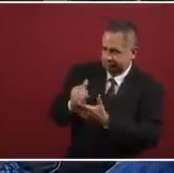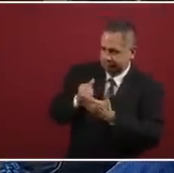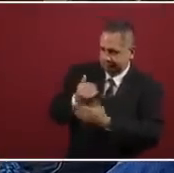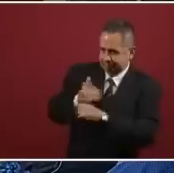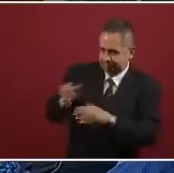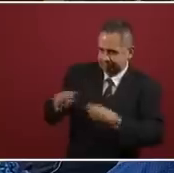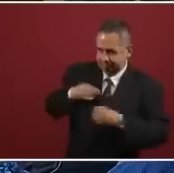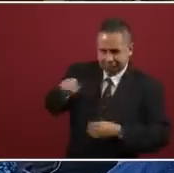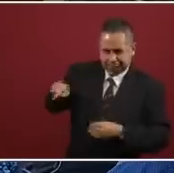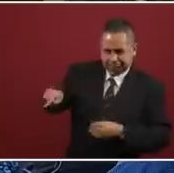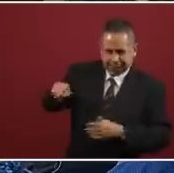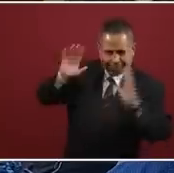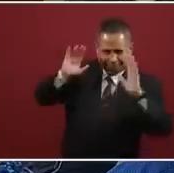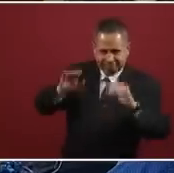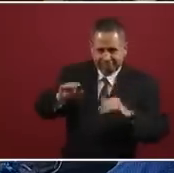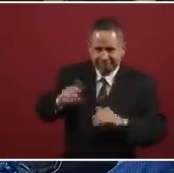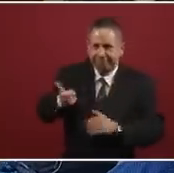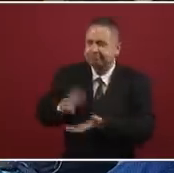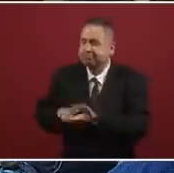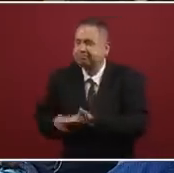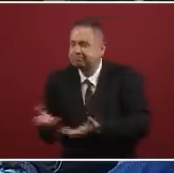informes. A ver, el precio.